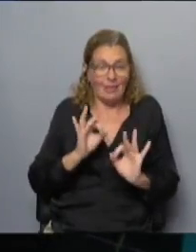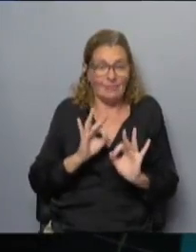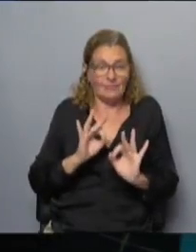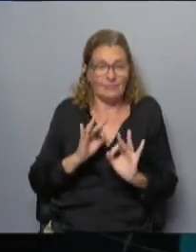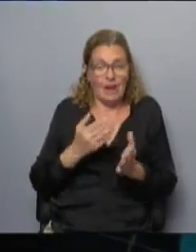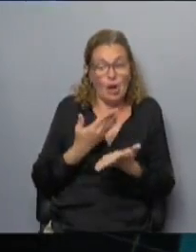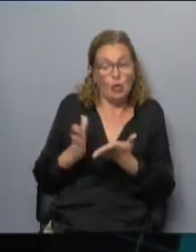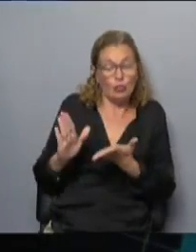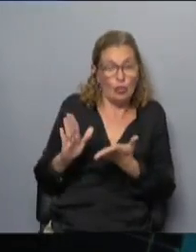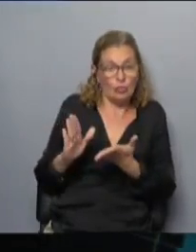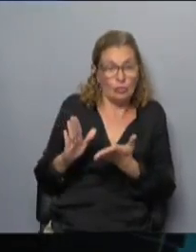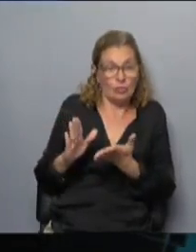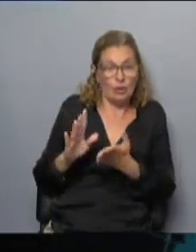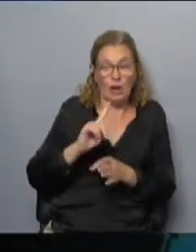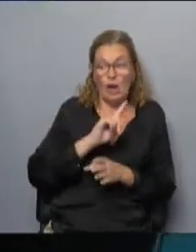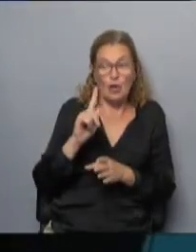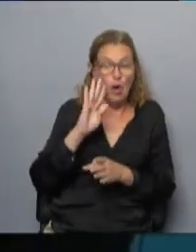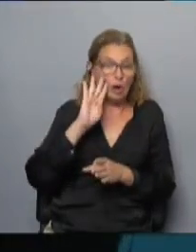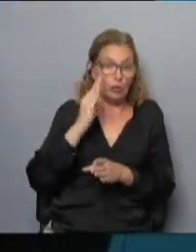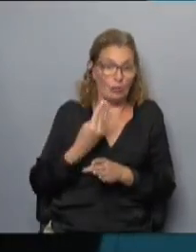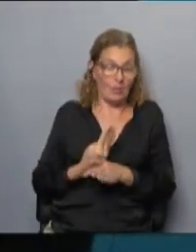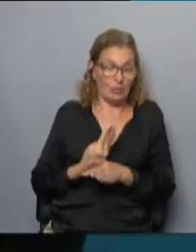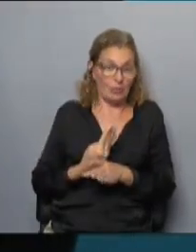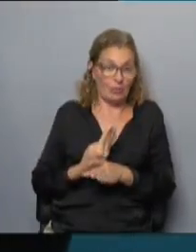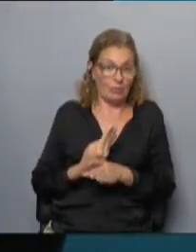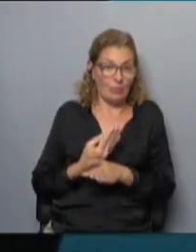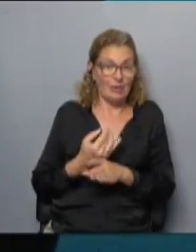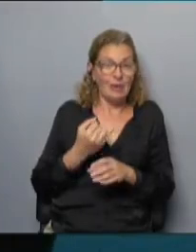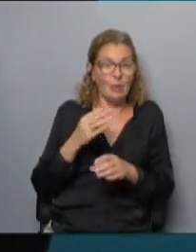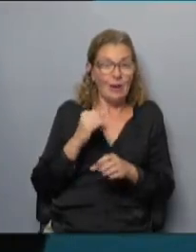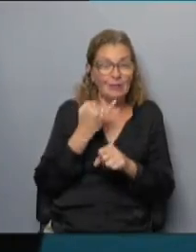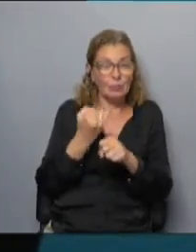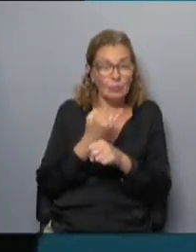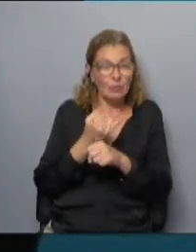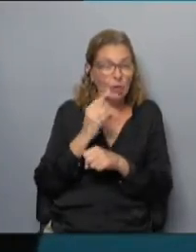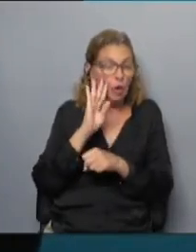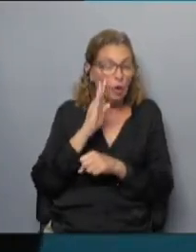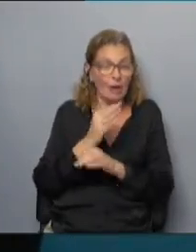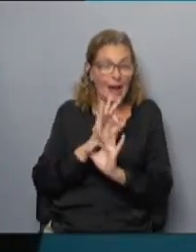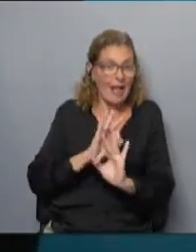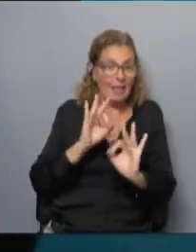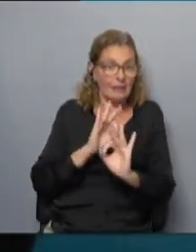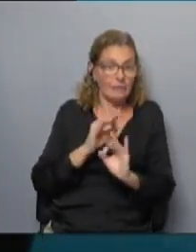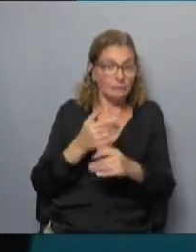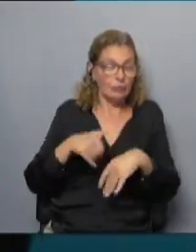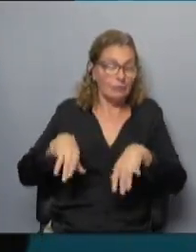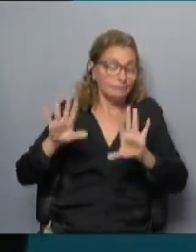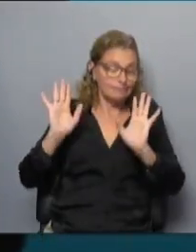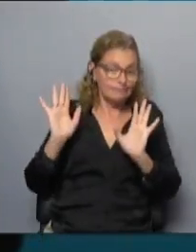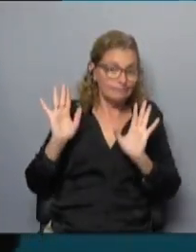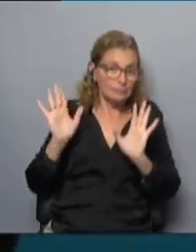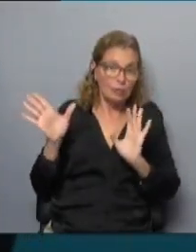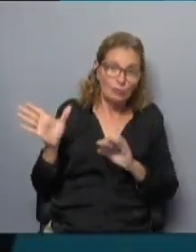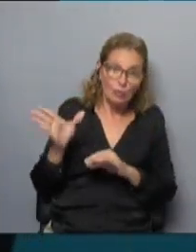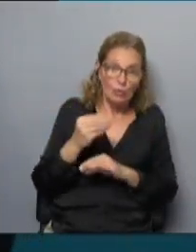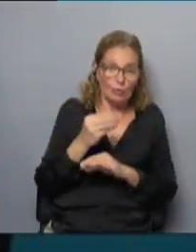la exclusión total es el no reconocimiento no hay ninguna institución que lo reconozca fuiste todos